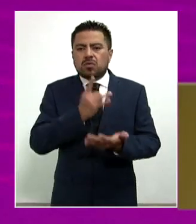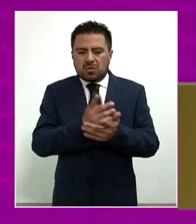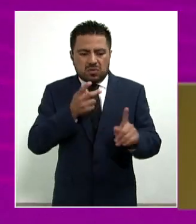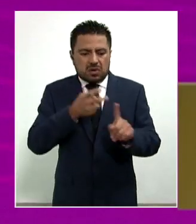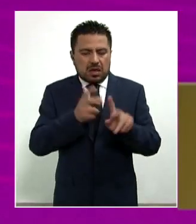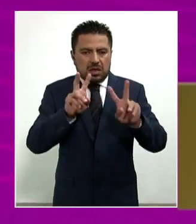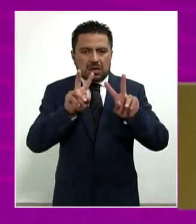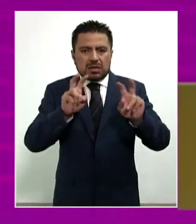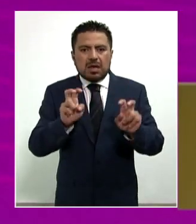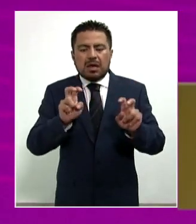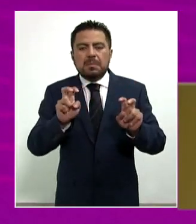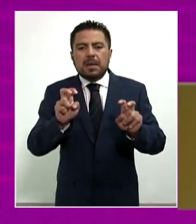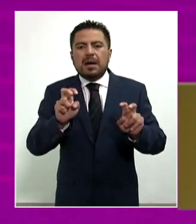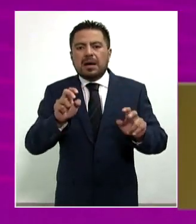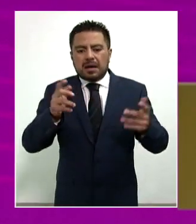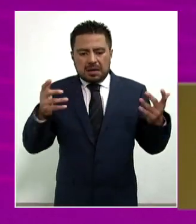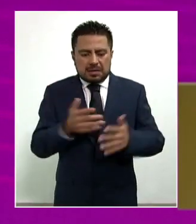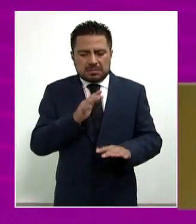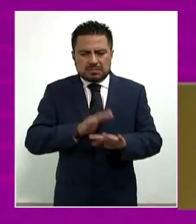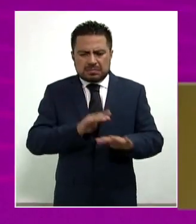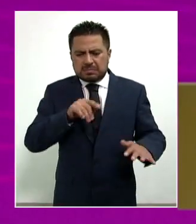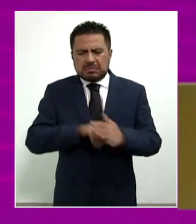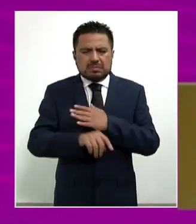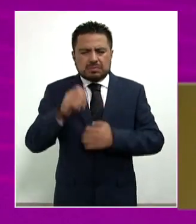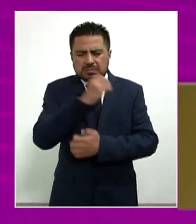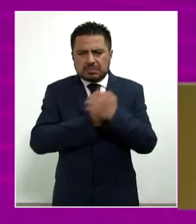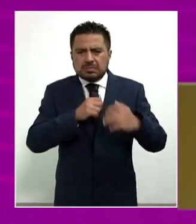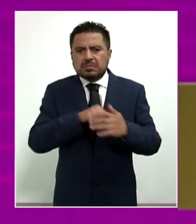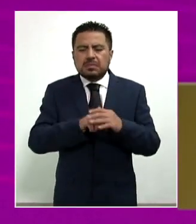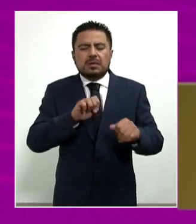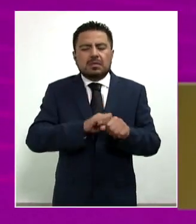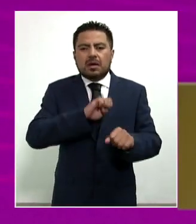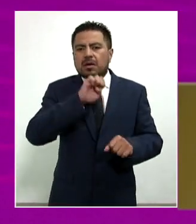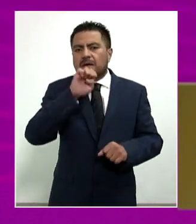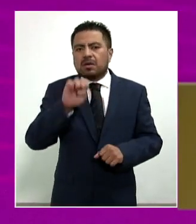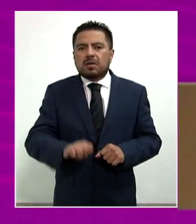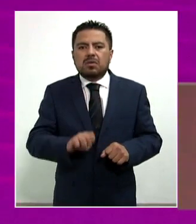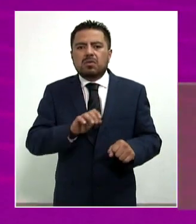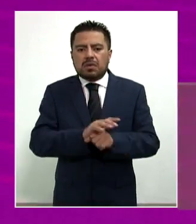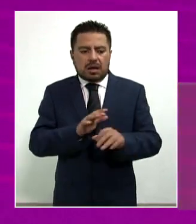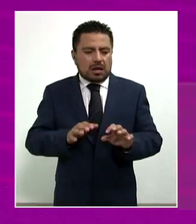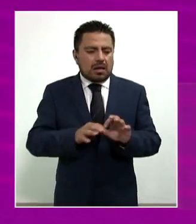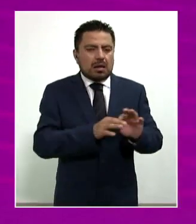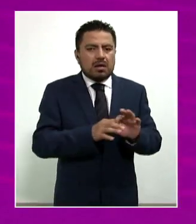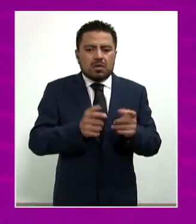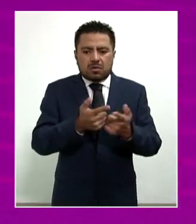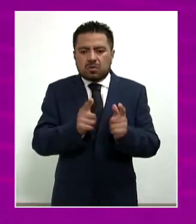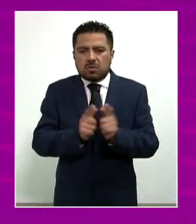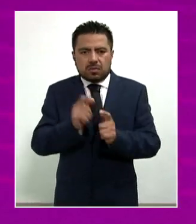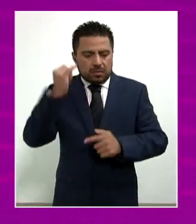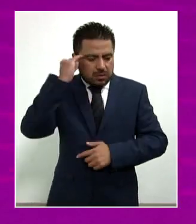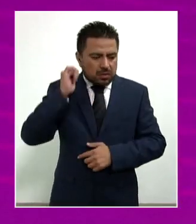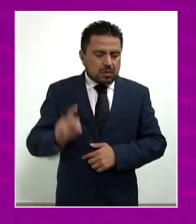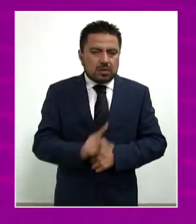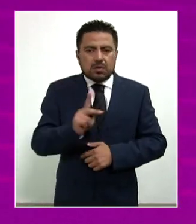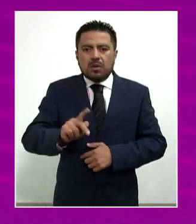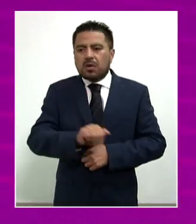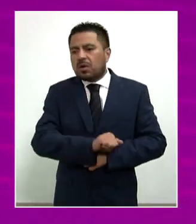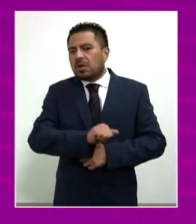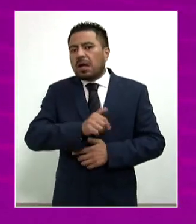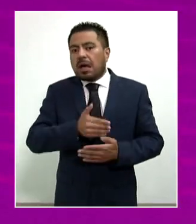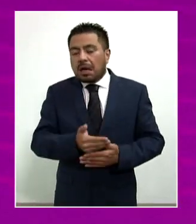los temas que han sido ampliamente estudiados es, por ejemplo, la pertenencia a un grupo indígena. Y